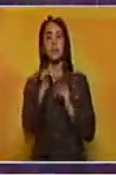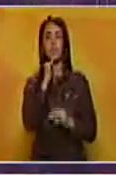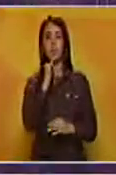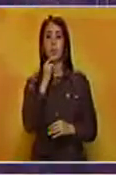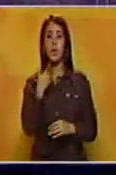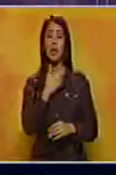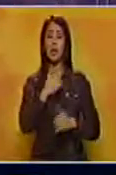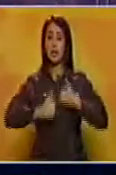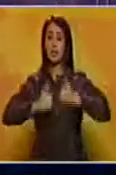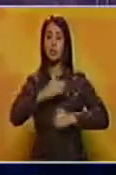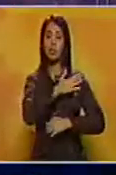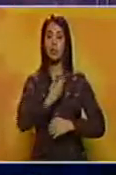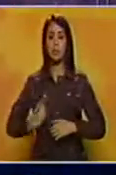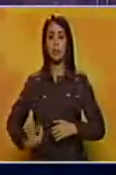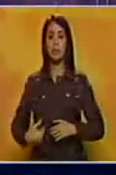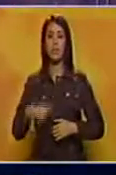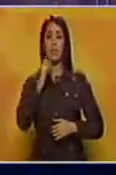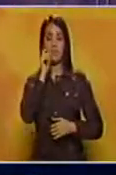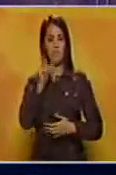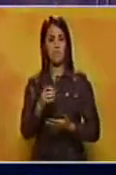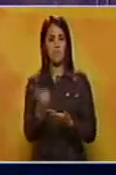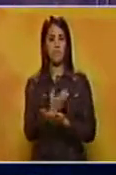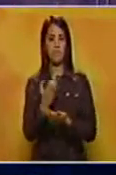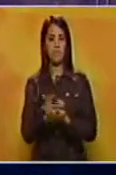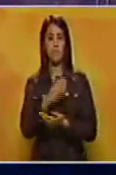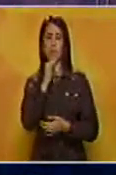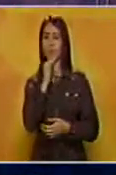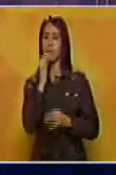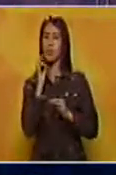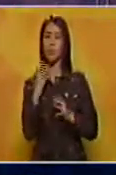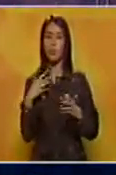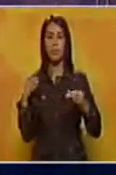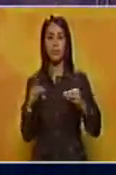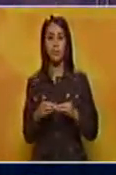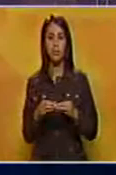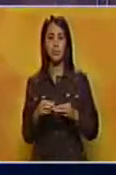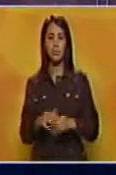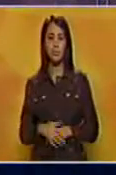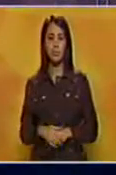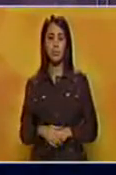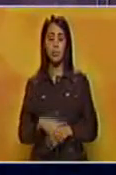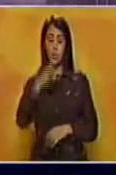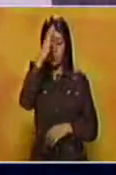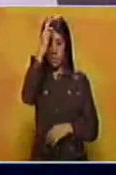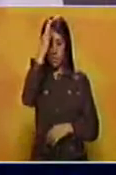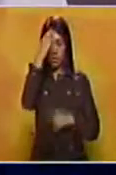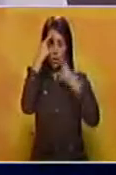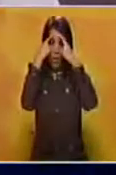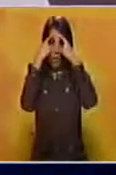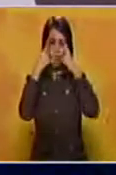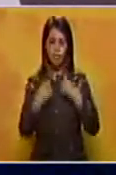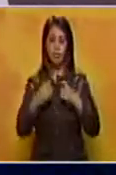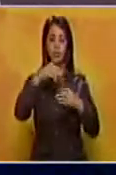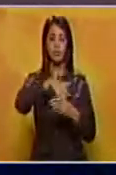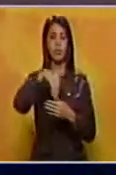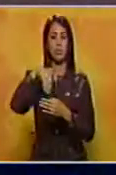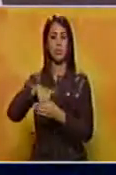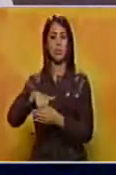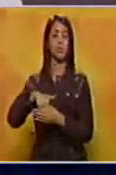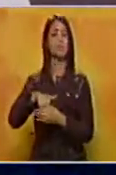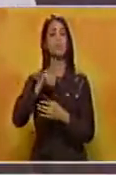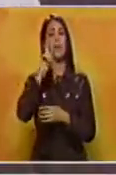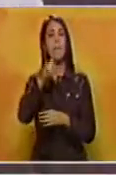informativo. El candidato presidencial Javier Bertucci ofreció detalles acerca de esta reunión que sostuvo con el Consejo de Expertos Electorales. Además,